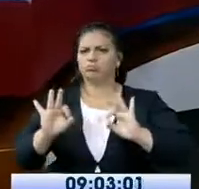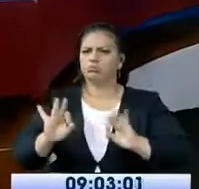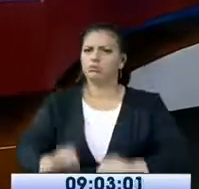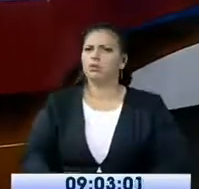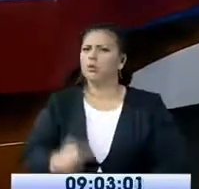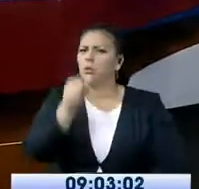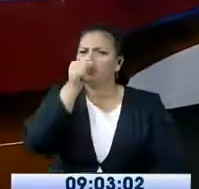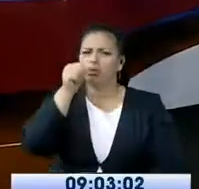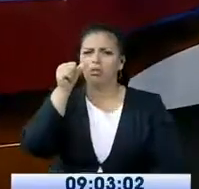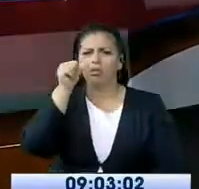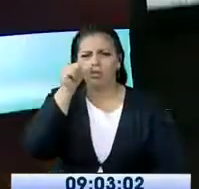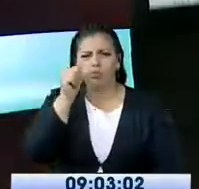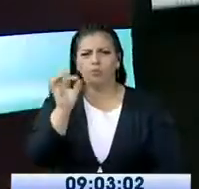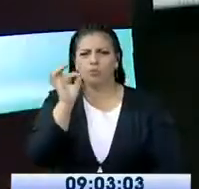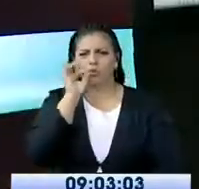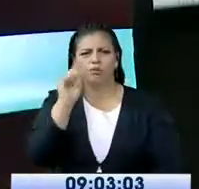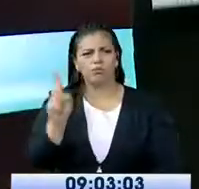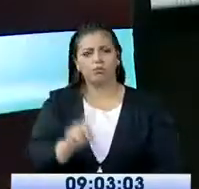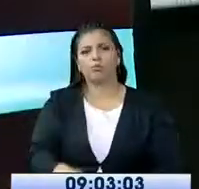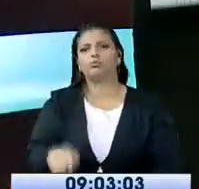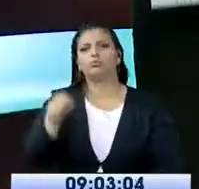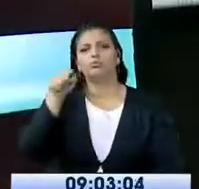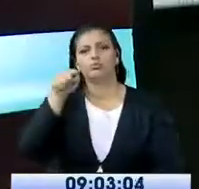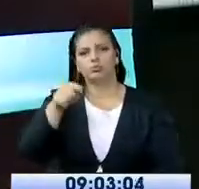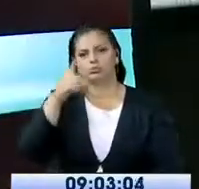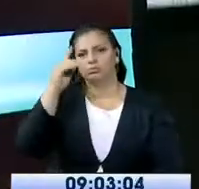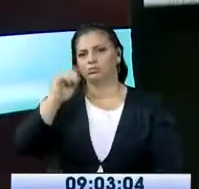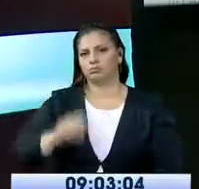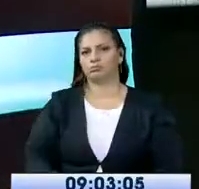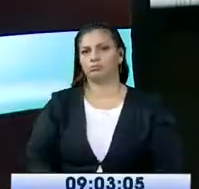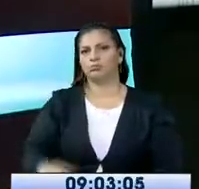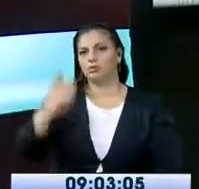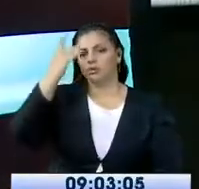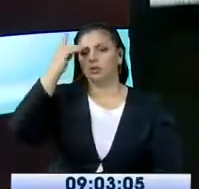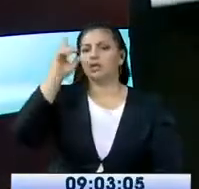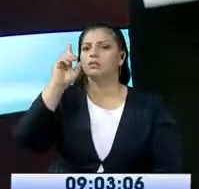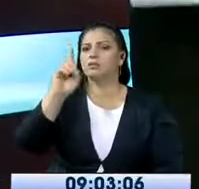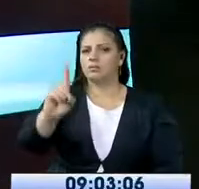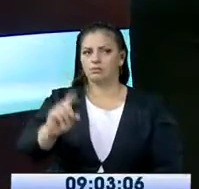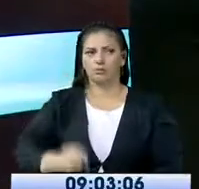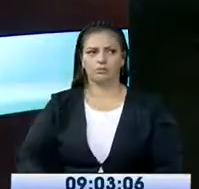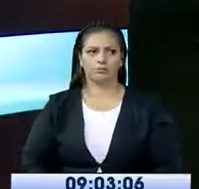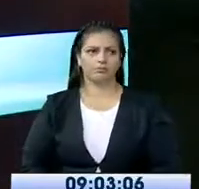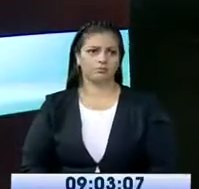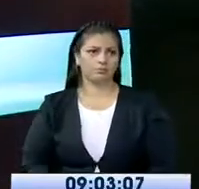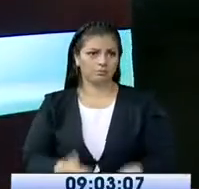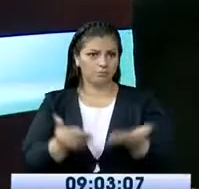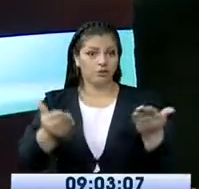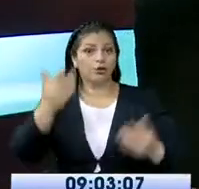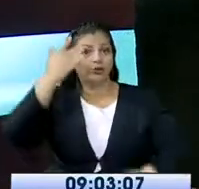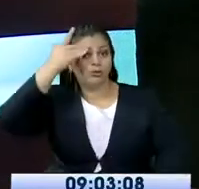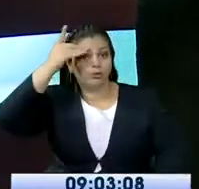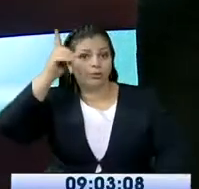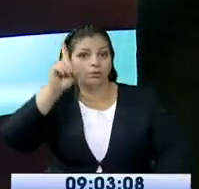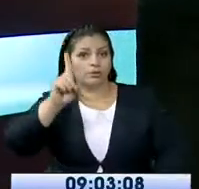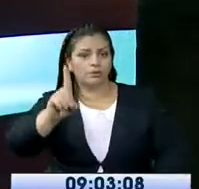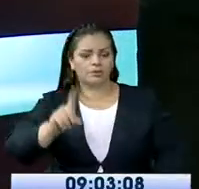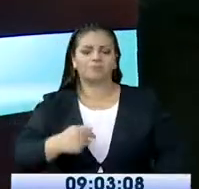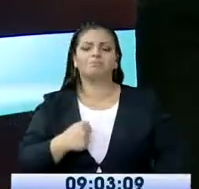que tú elijas. Es lo único que tienes que hacer. Tú tienes que tomar la decisión y